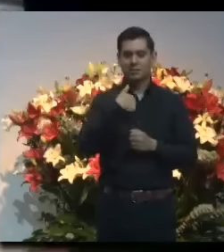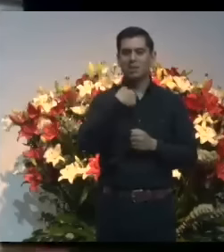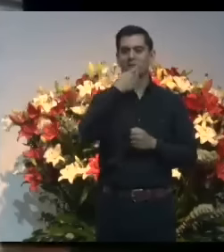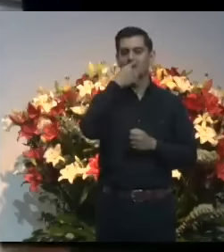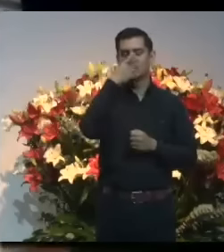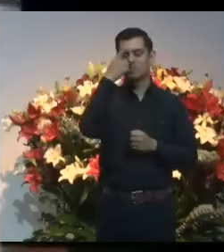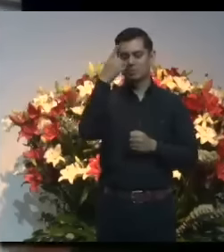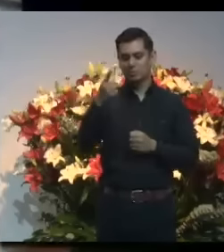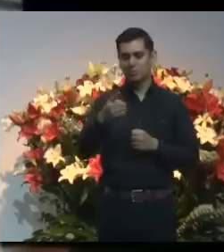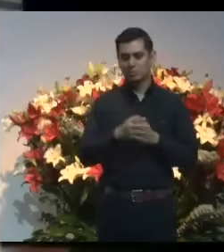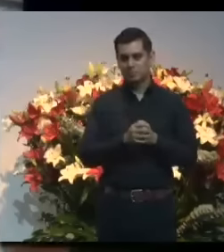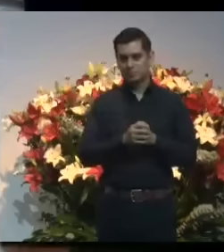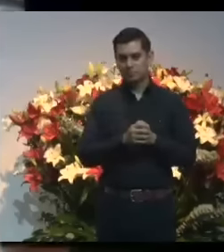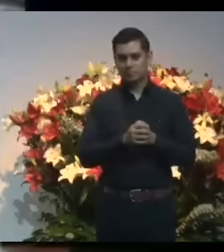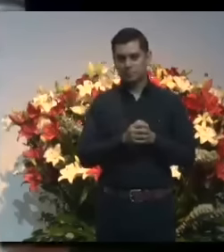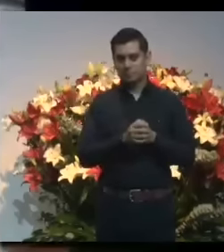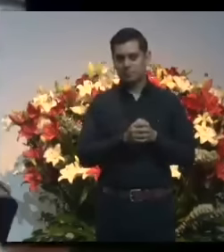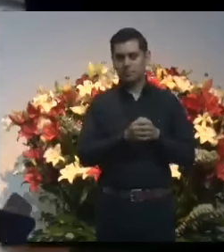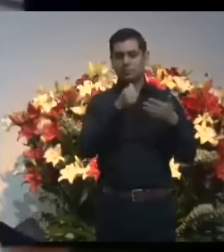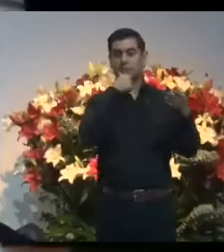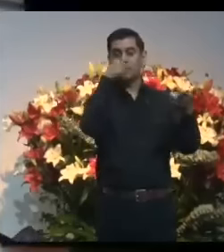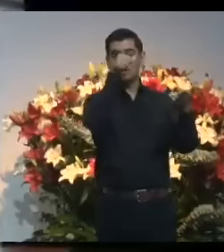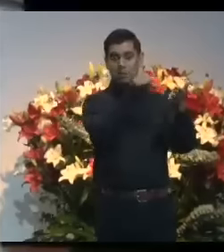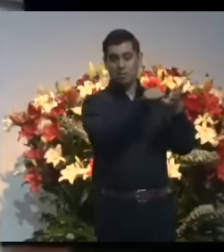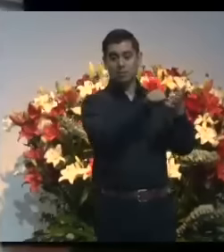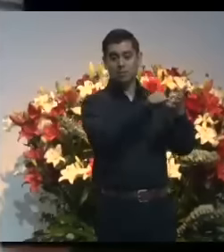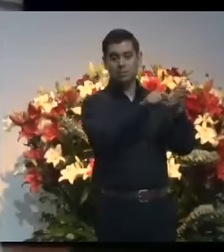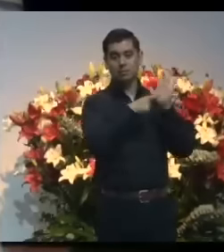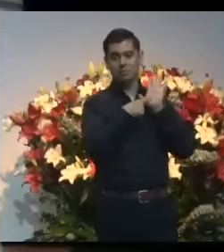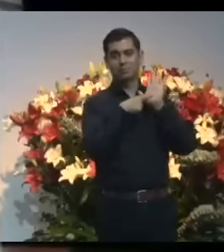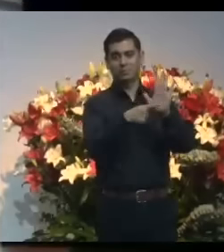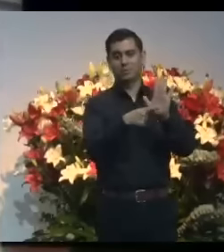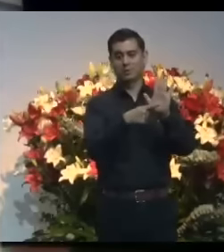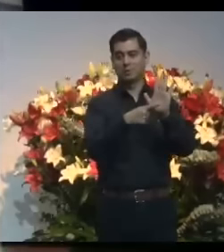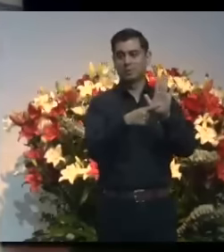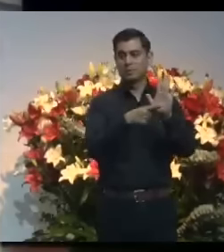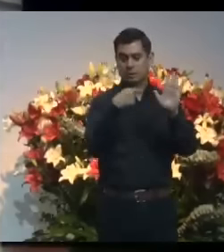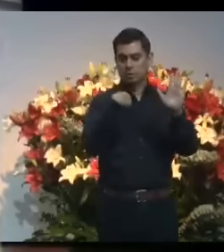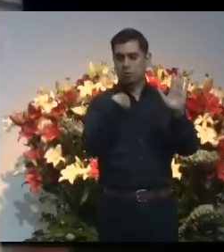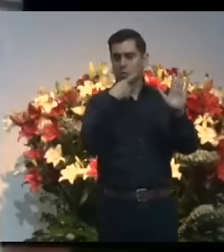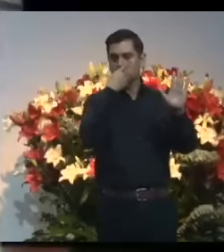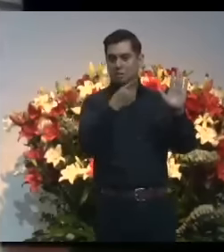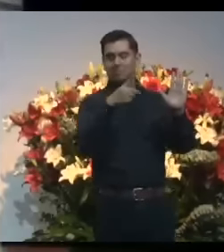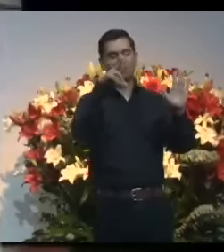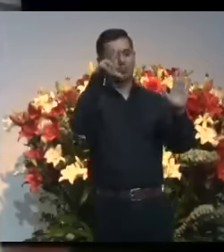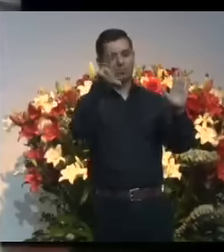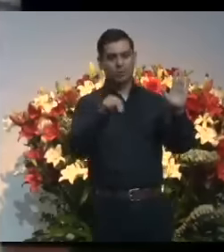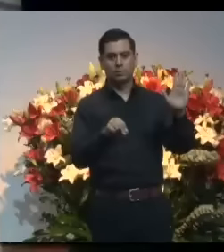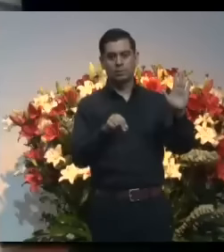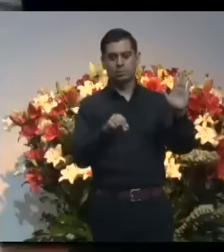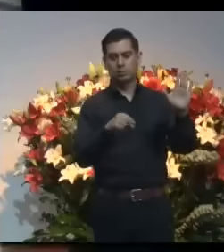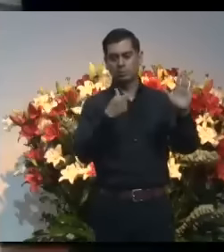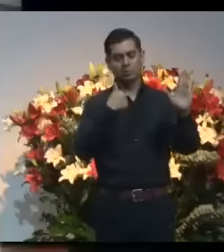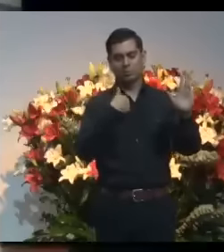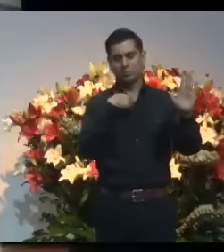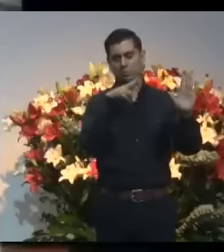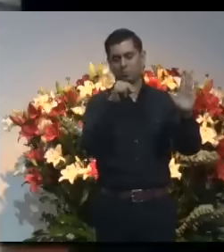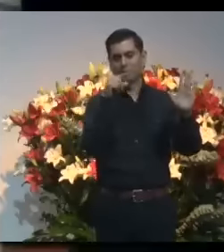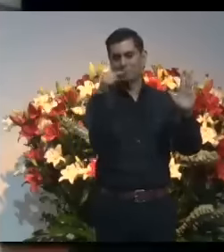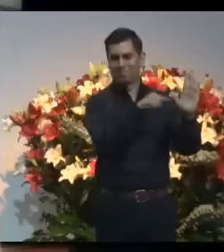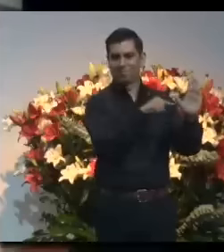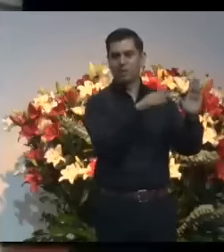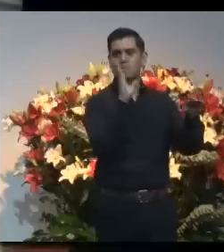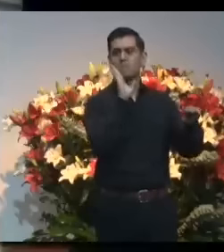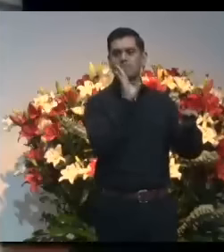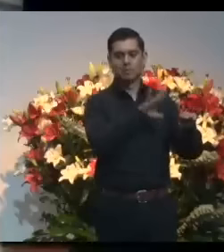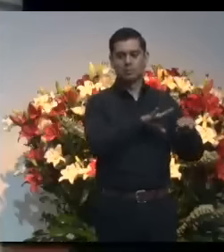se conoció el convenio que hizo Marco Cortés con Coahuila, lo condené. Y dije claramente que no compartía el contenido de ese